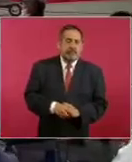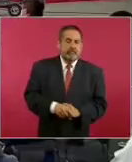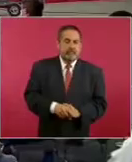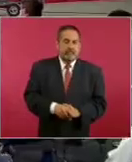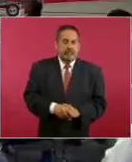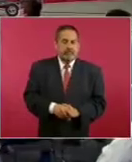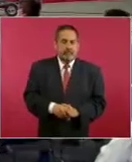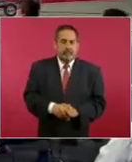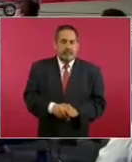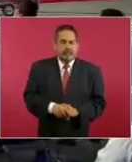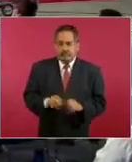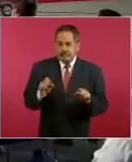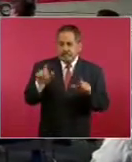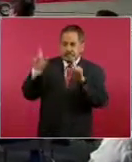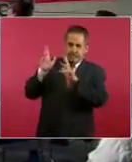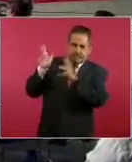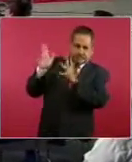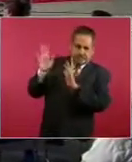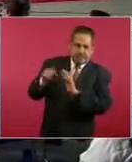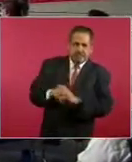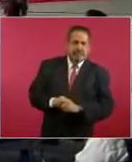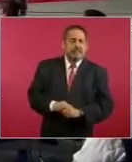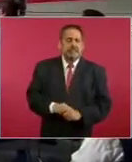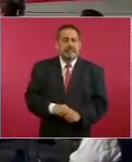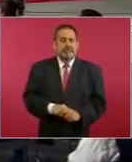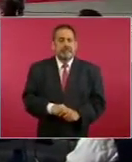Dos minutos mientras yo hablo,